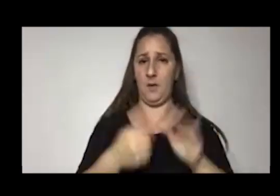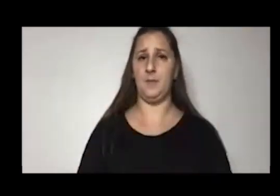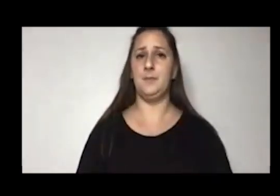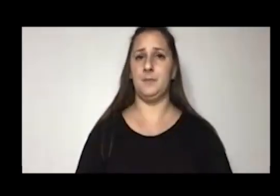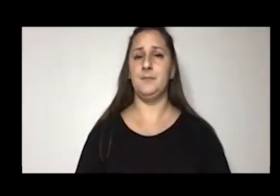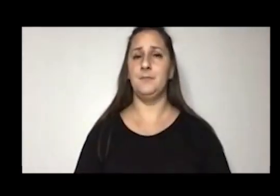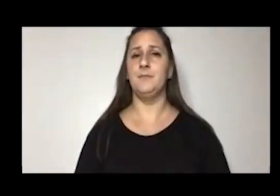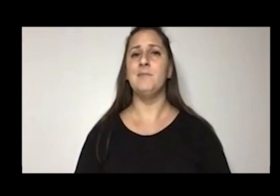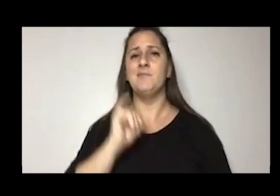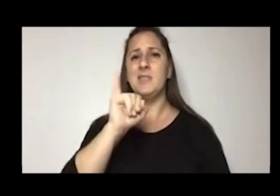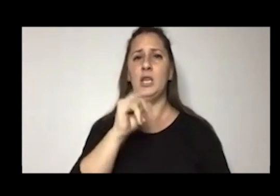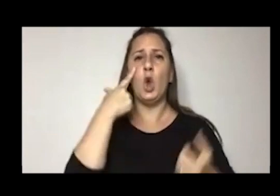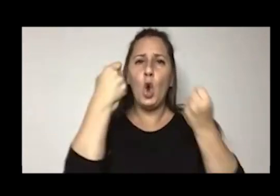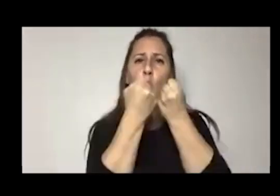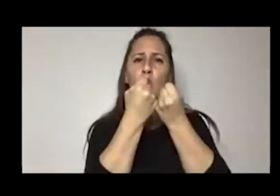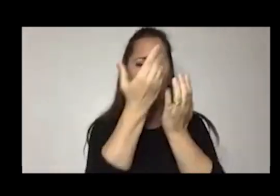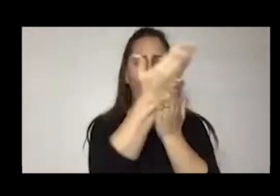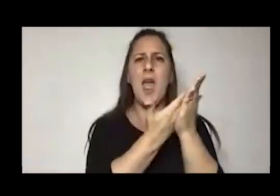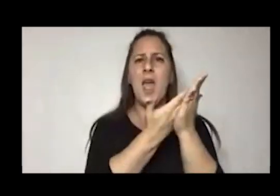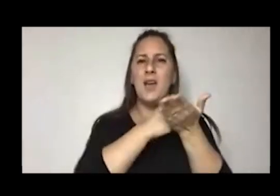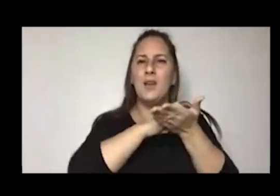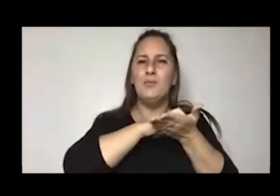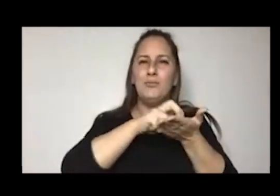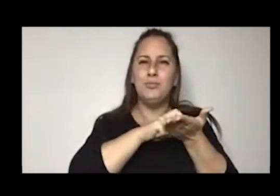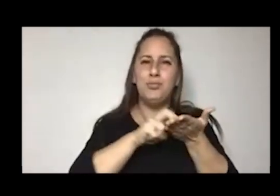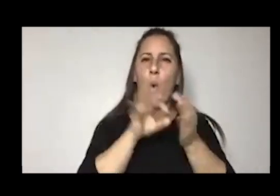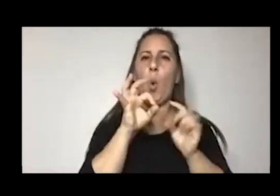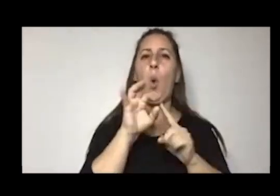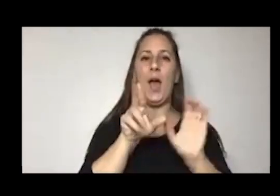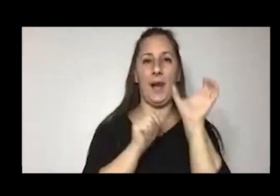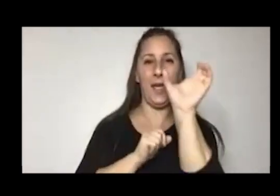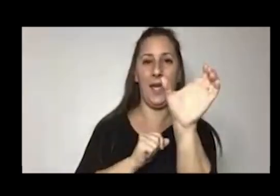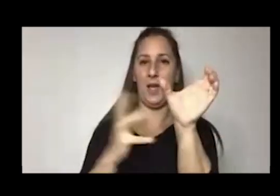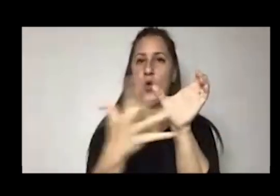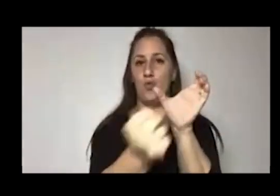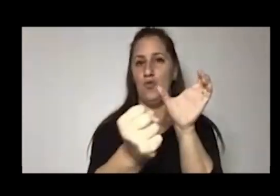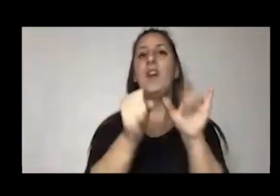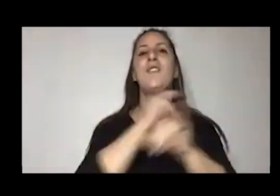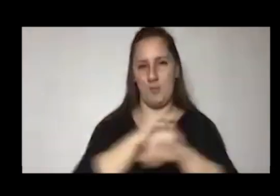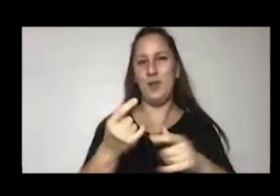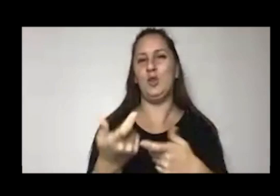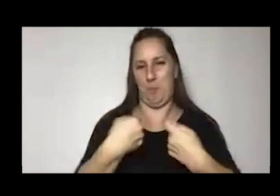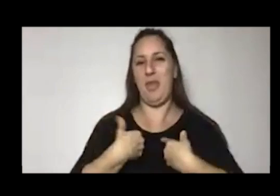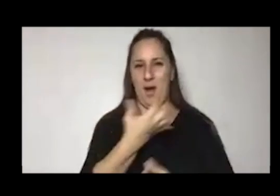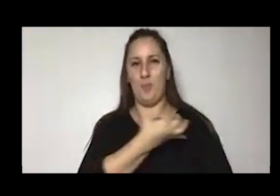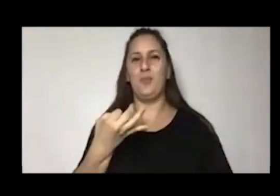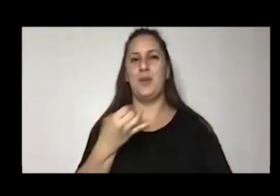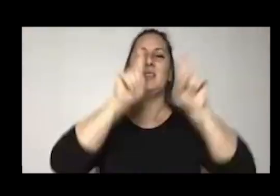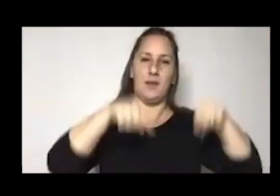verifiqué, escaneando el código QR, automáticamente me tira todos los datos de certificado y de la